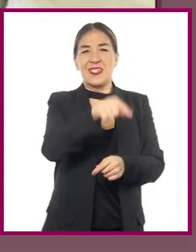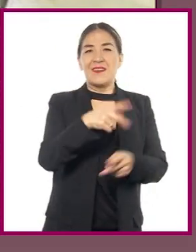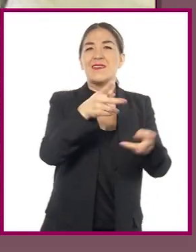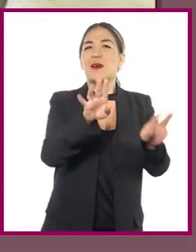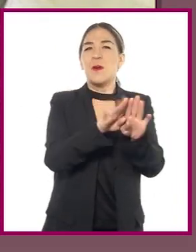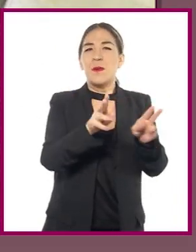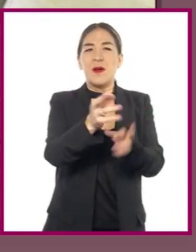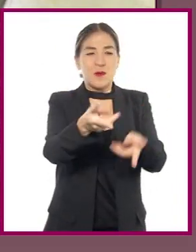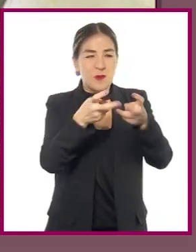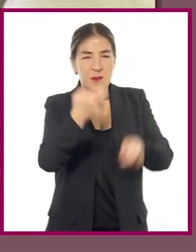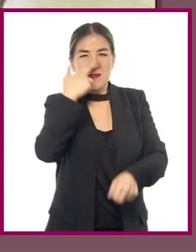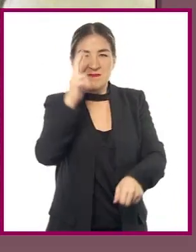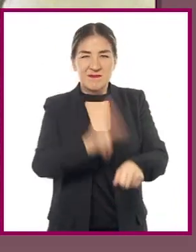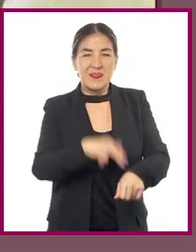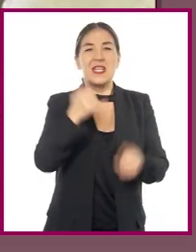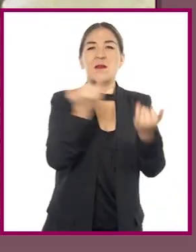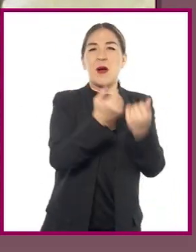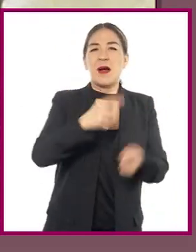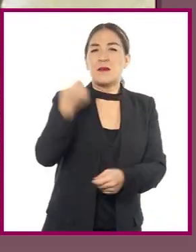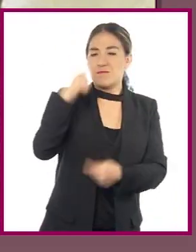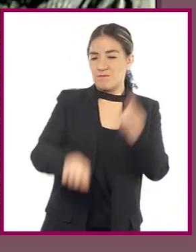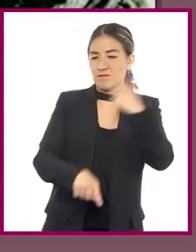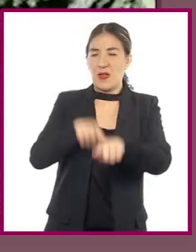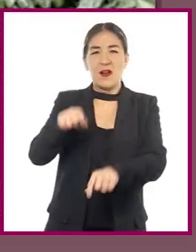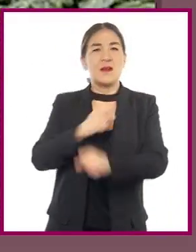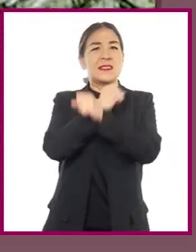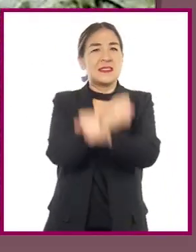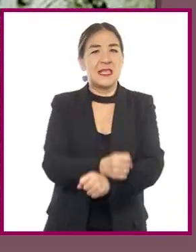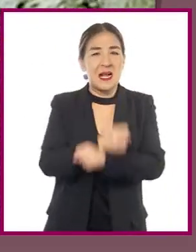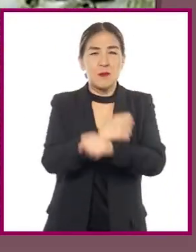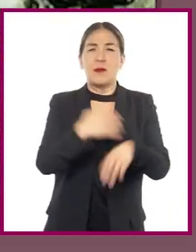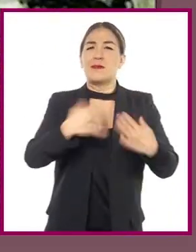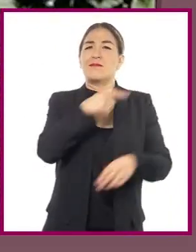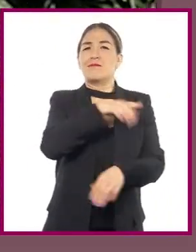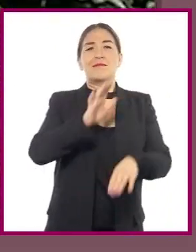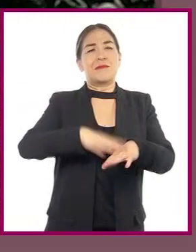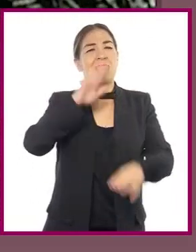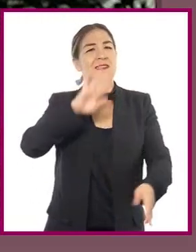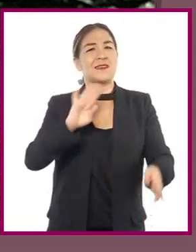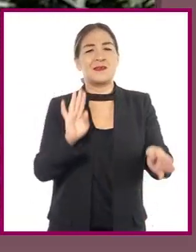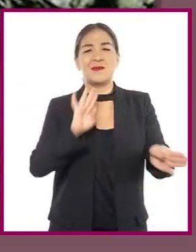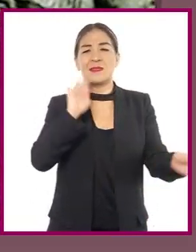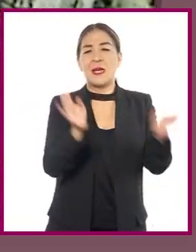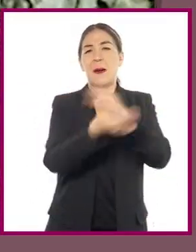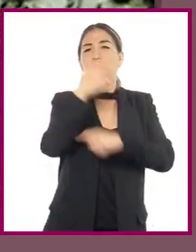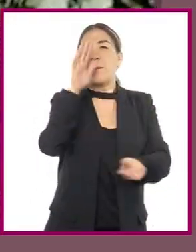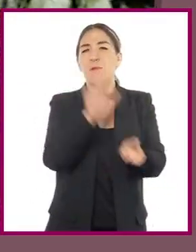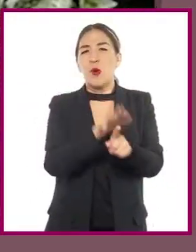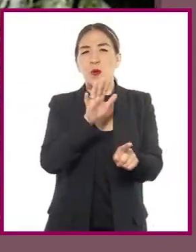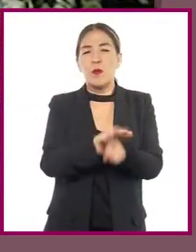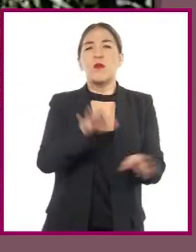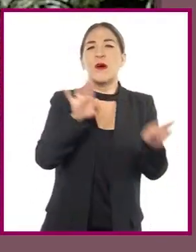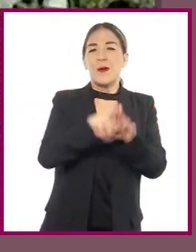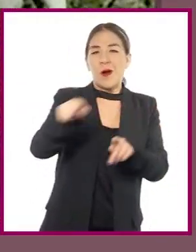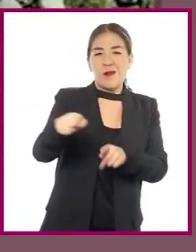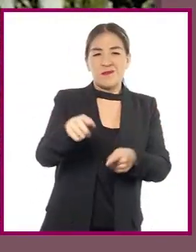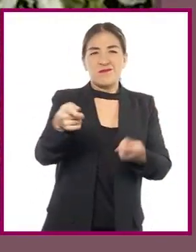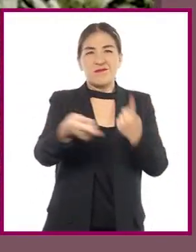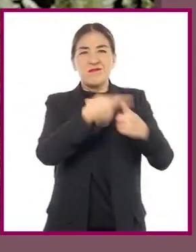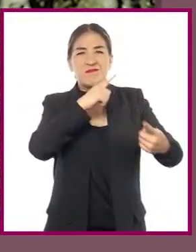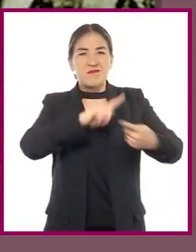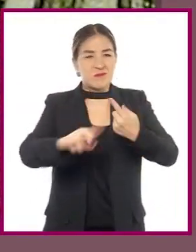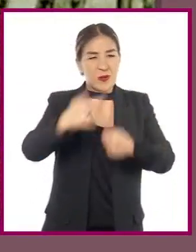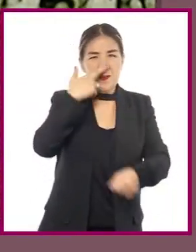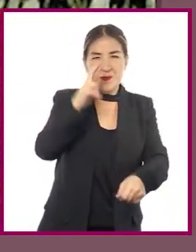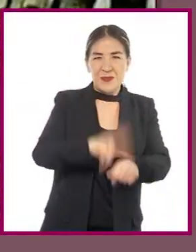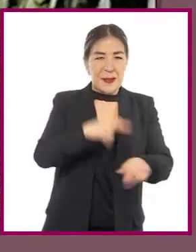robaron tesoros y dieron la vuelta al mundo. Algunos incluso, por sus hazañas, fueron nombrados y reconocidos